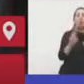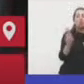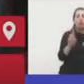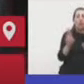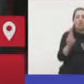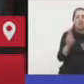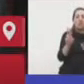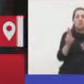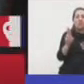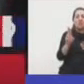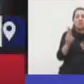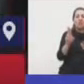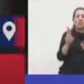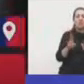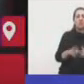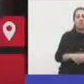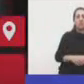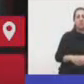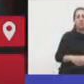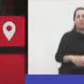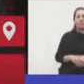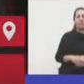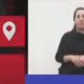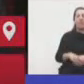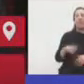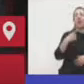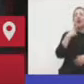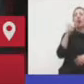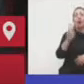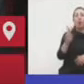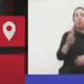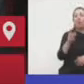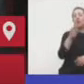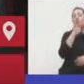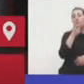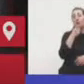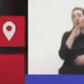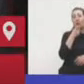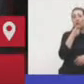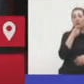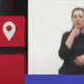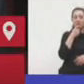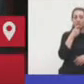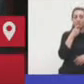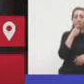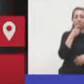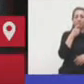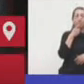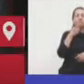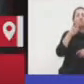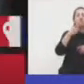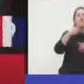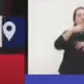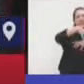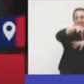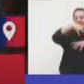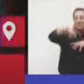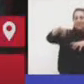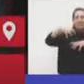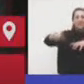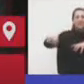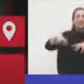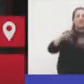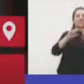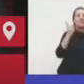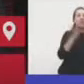A ver, por supuesto que todos convenimos y estamos de acuerdo que insultar a alguien por su condición racial, social, su apariencia física,